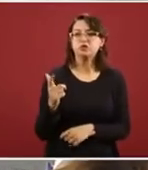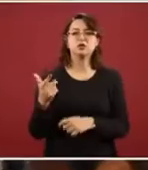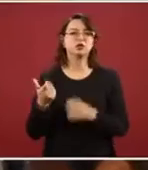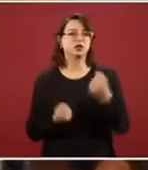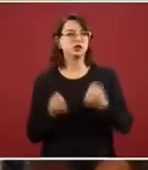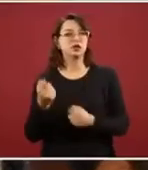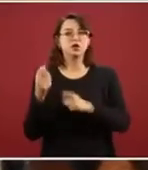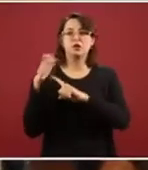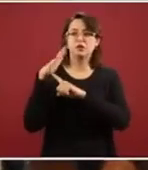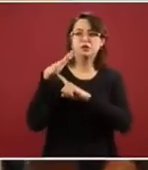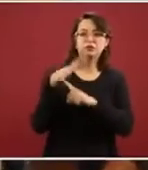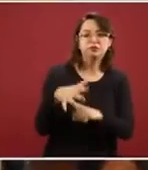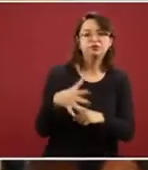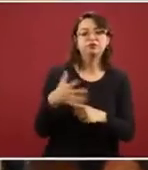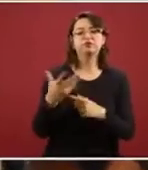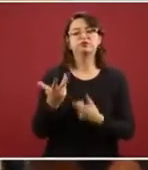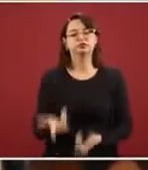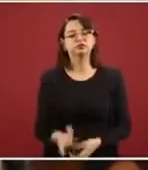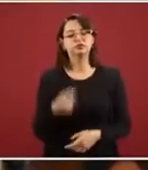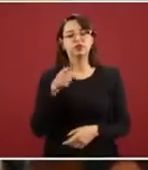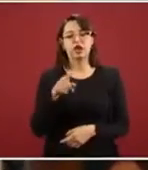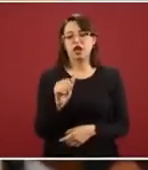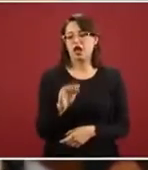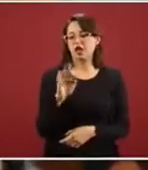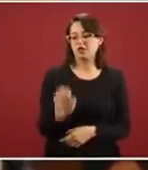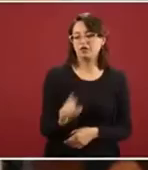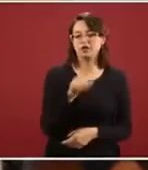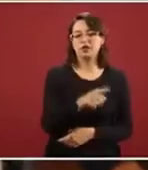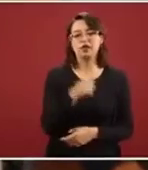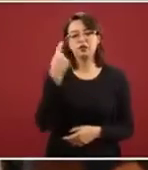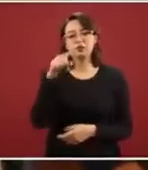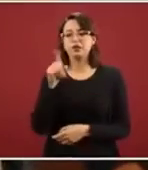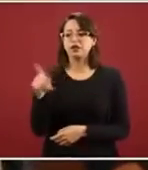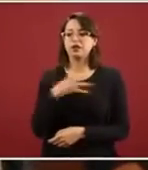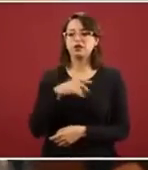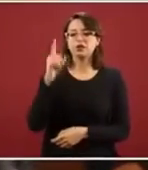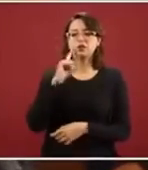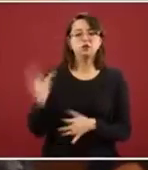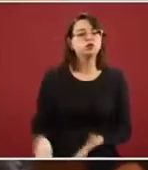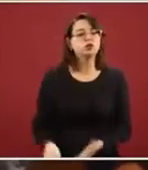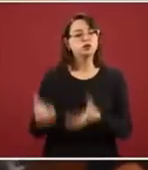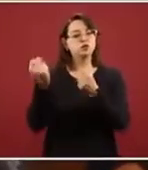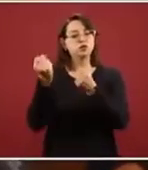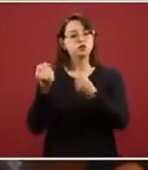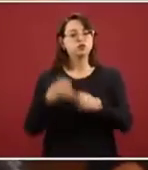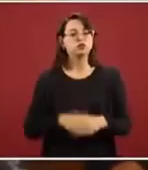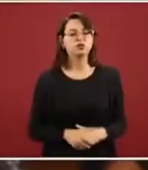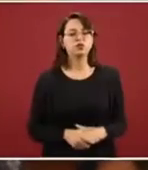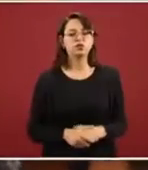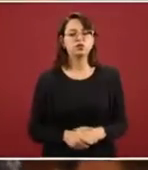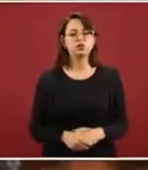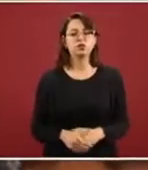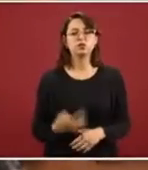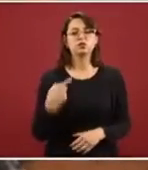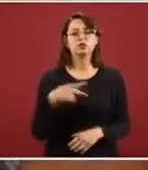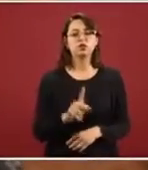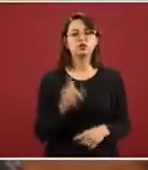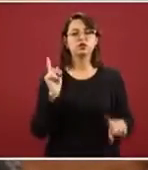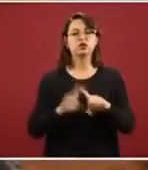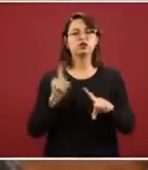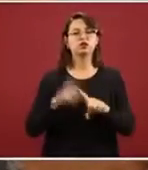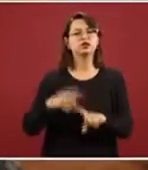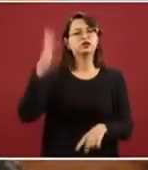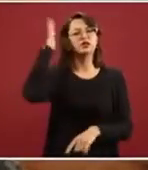y el comando armado era de la entonces AFI para que rescatara a su hija, pero quien dirigió el comando